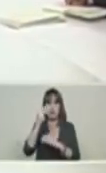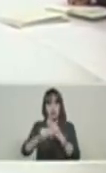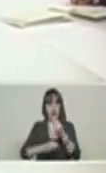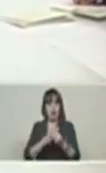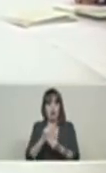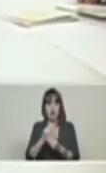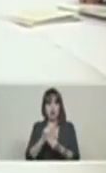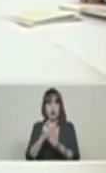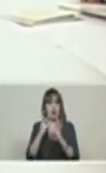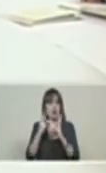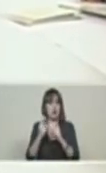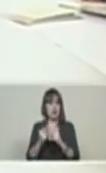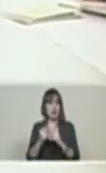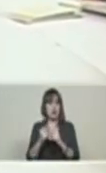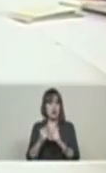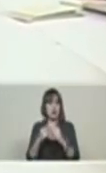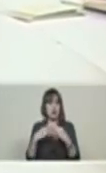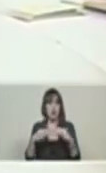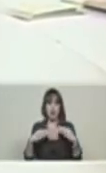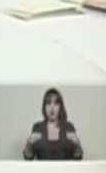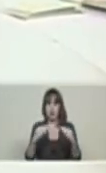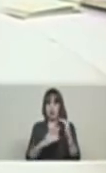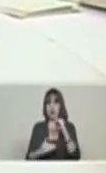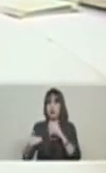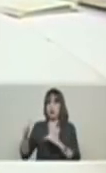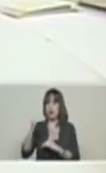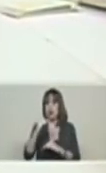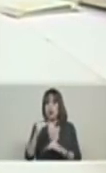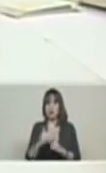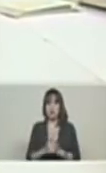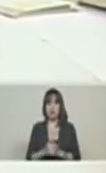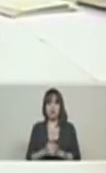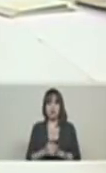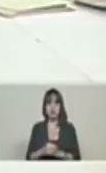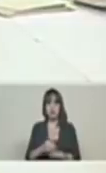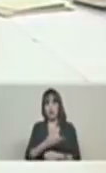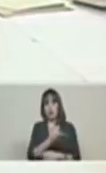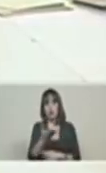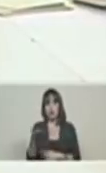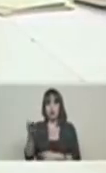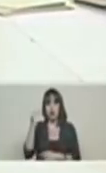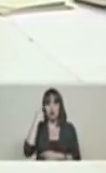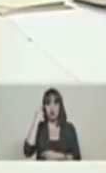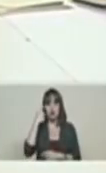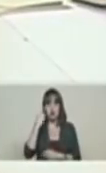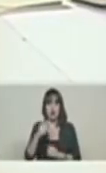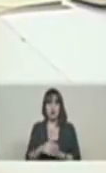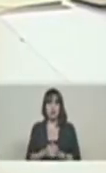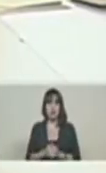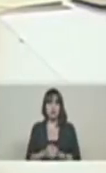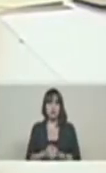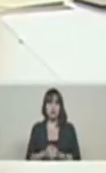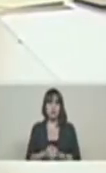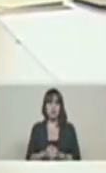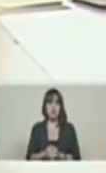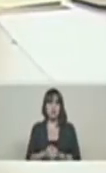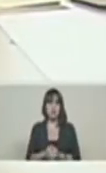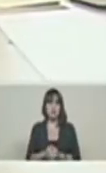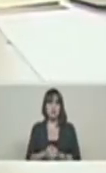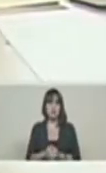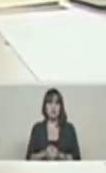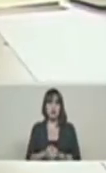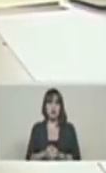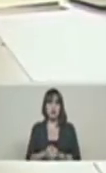administración pública. Mucho más, lo saben los trabajadores y las trabajadoras. Hemos